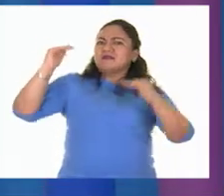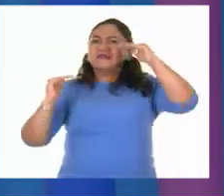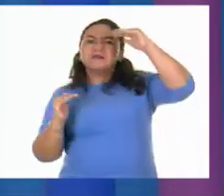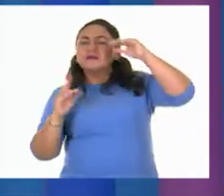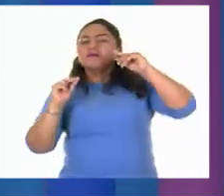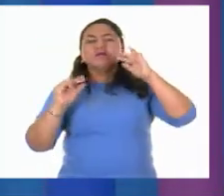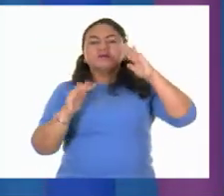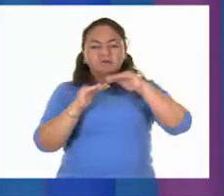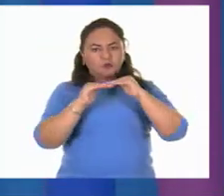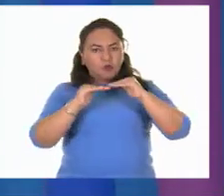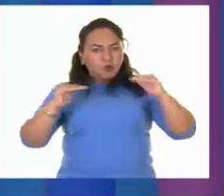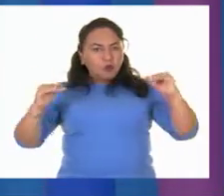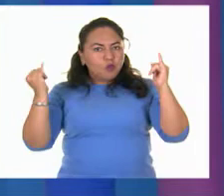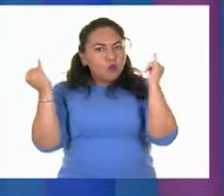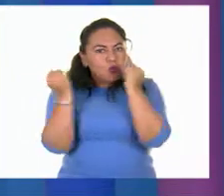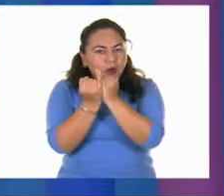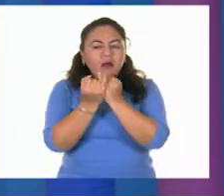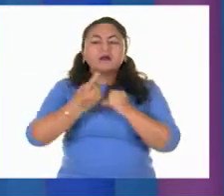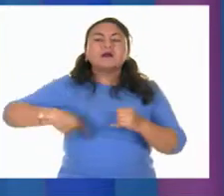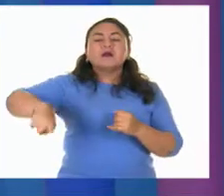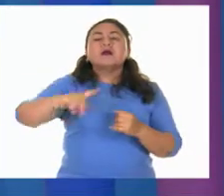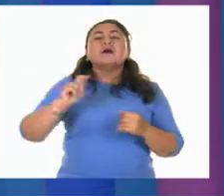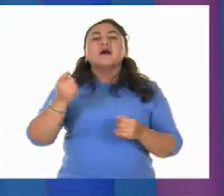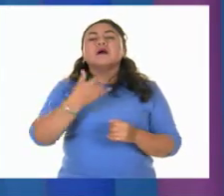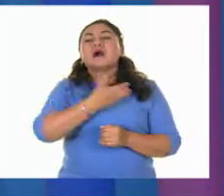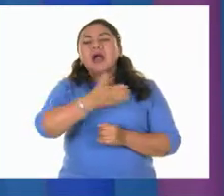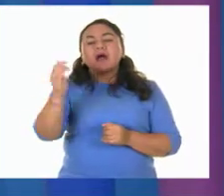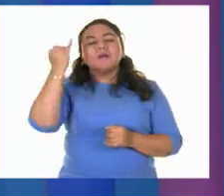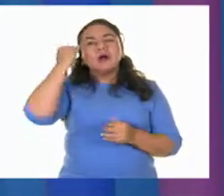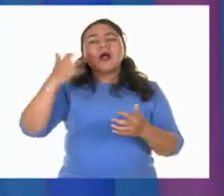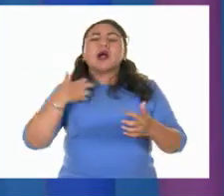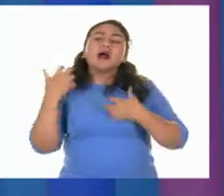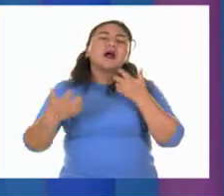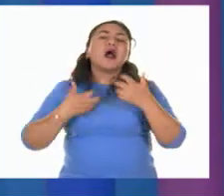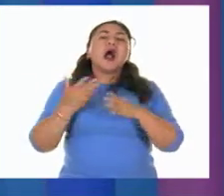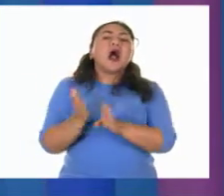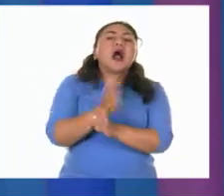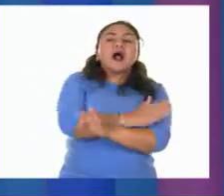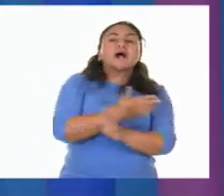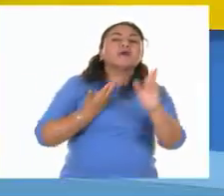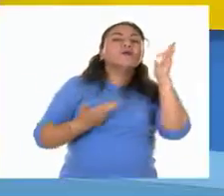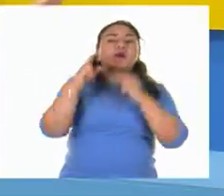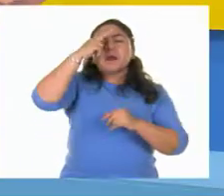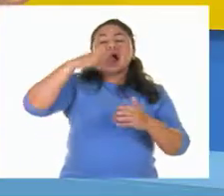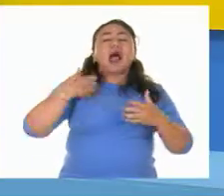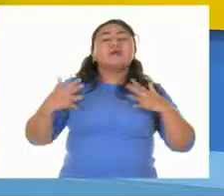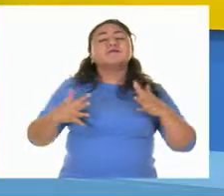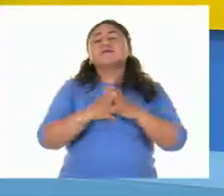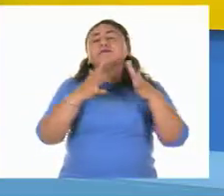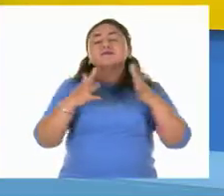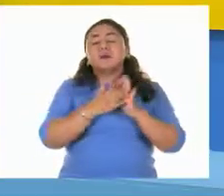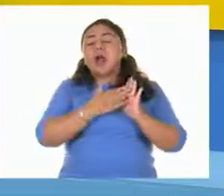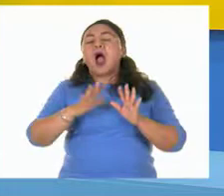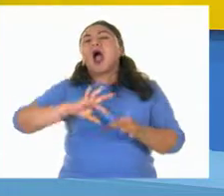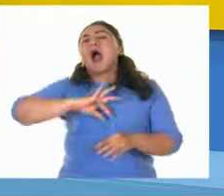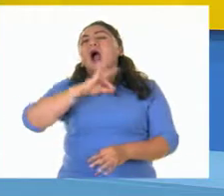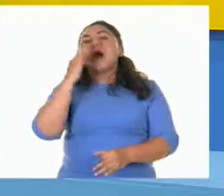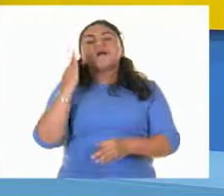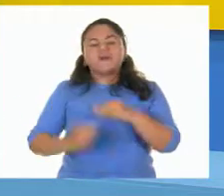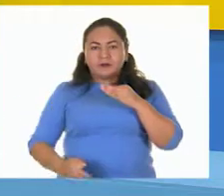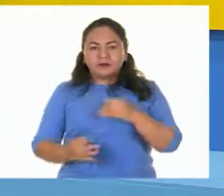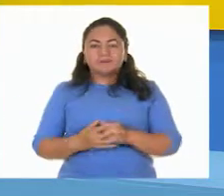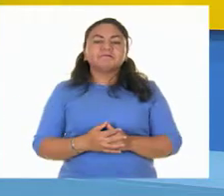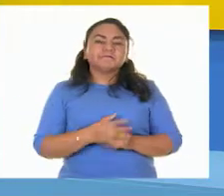demandas históricas que habían llevado a los campesinos a participar en la lucha revolucionaria. Tal cual. Lo que